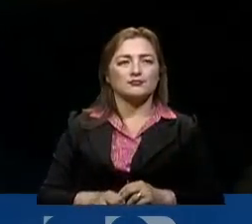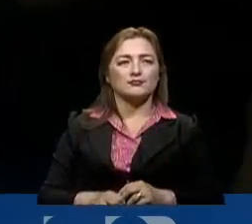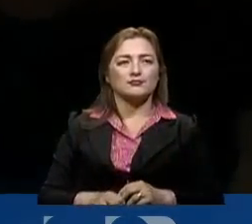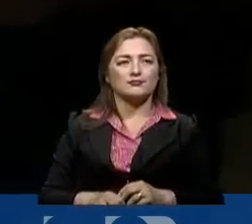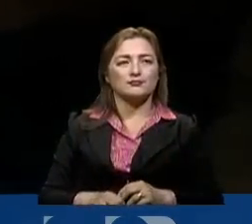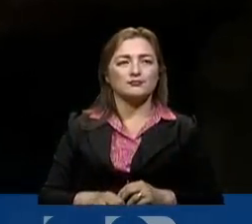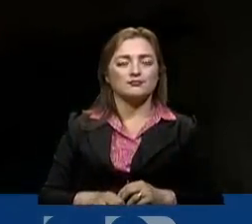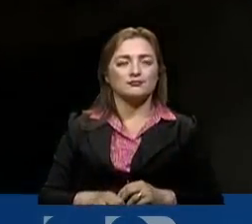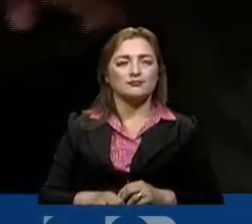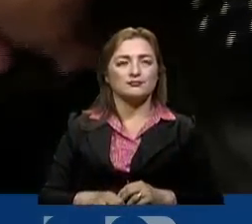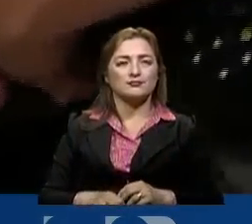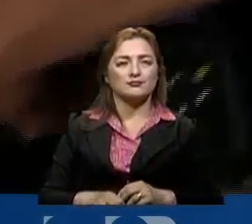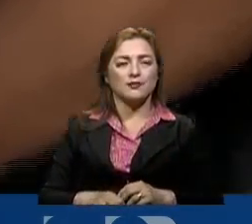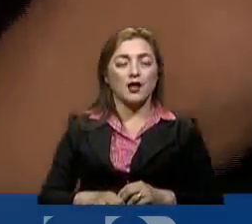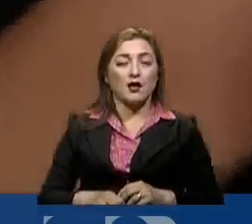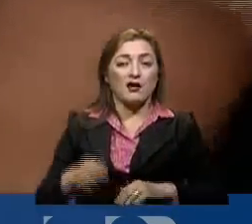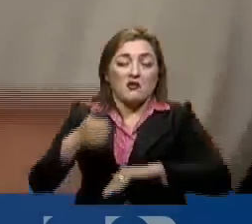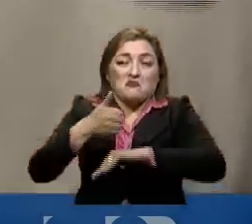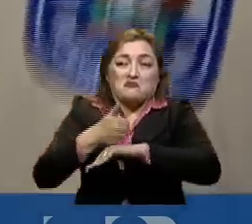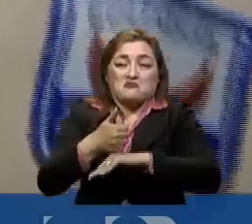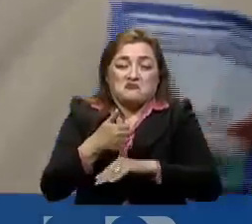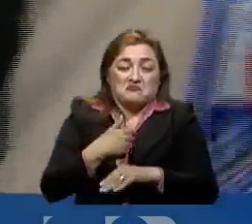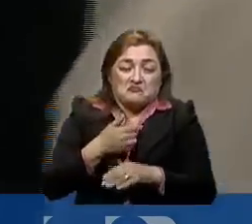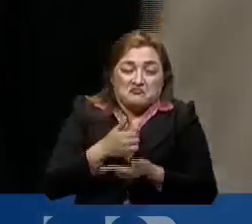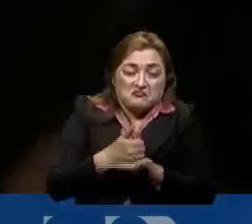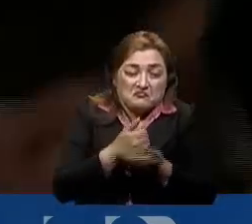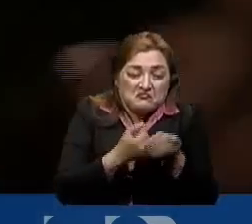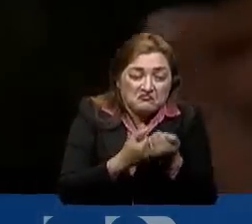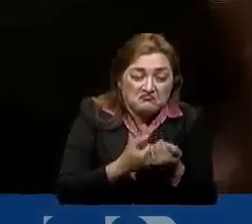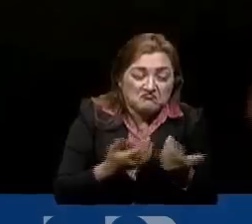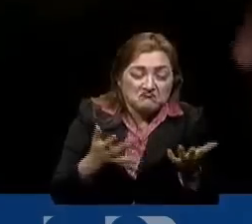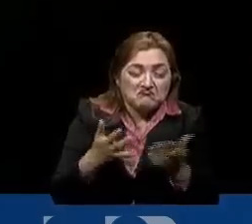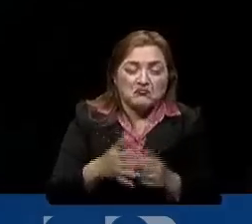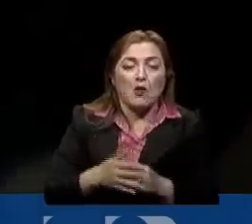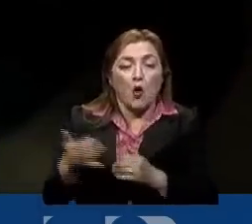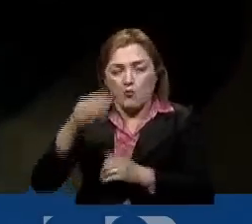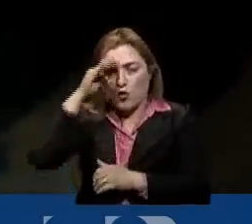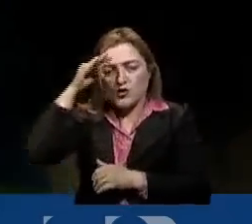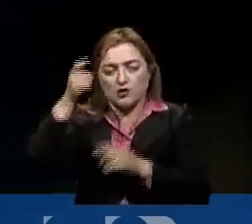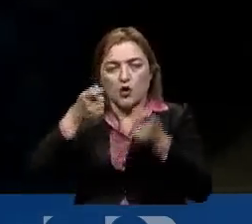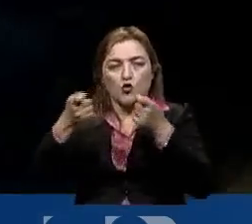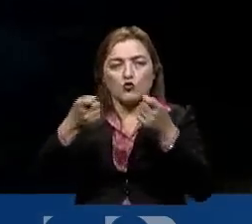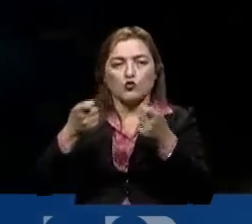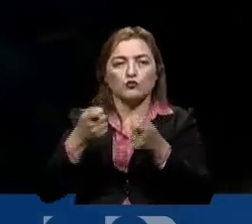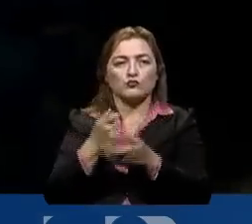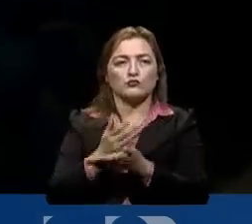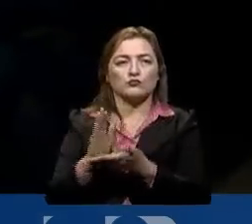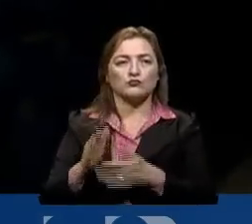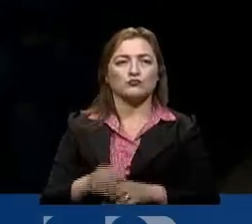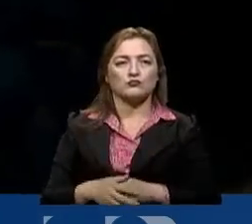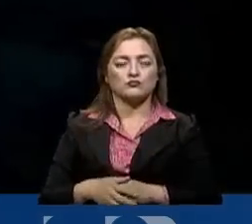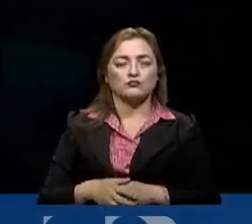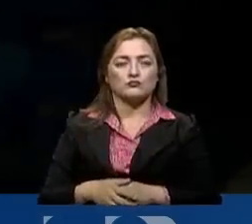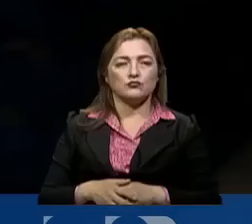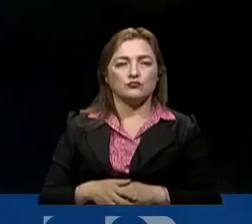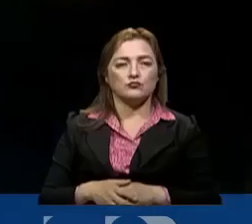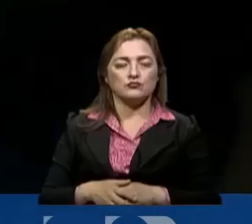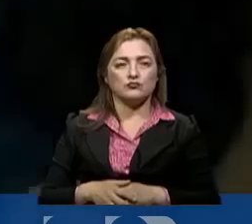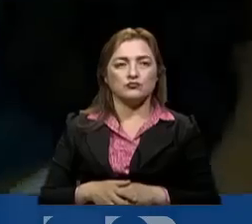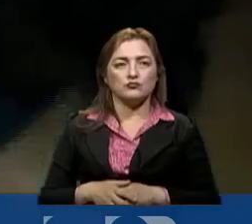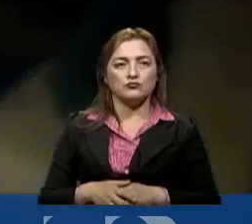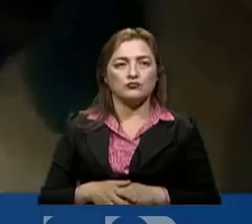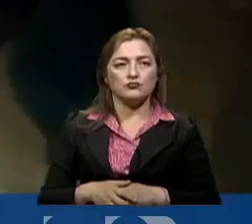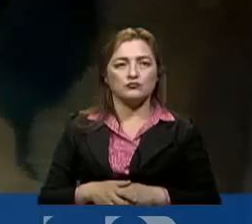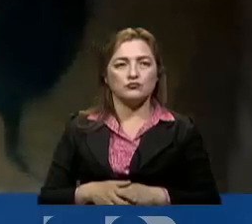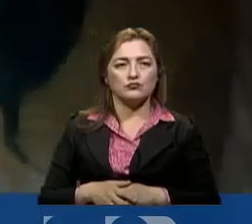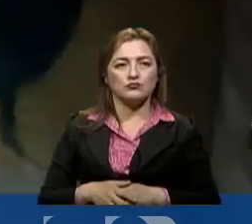últimos años y no vemos una intervención. Aquí podemos ingresar, justamente pueden observar, estamos ingresando acá abajo a una